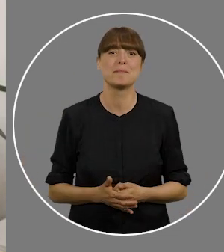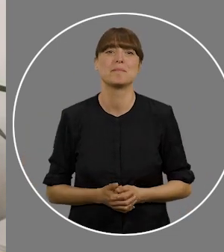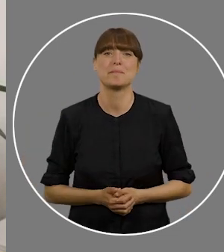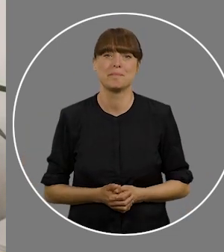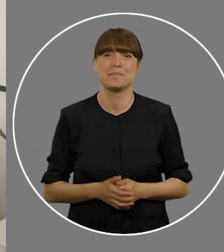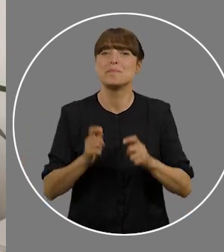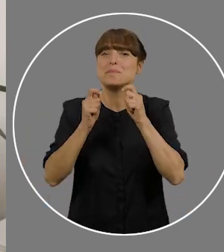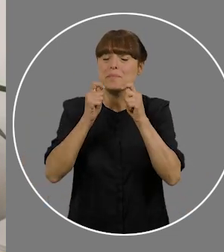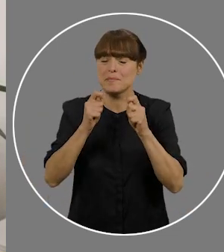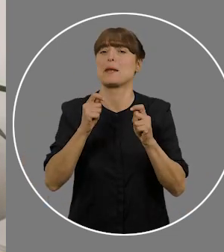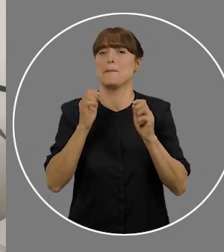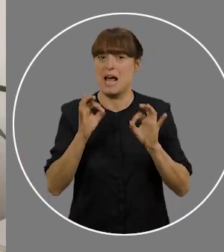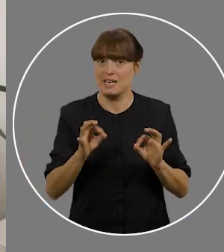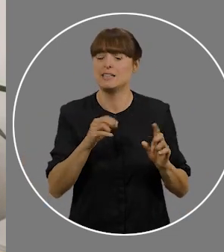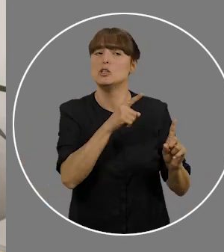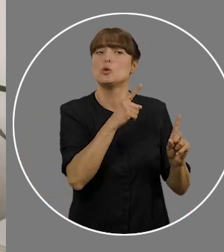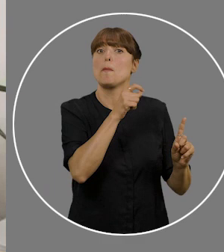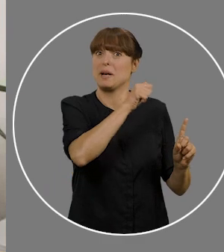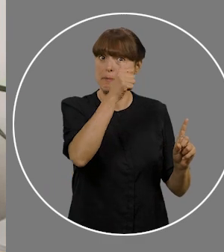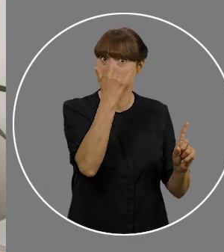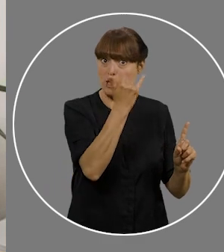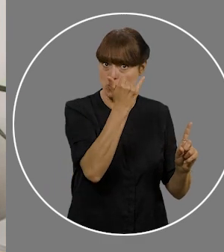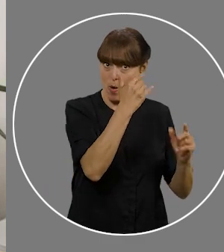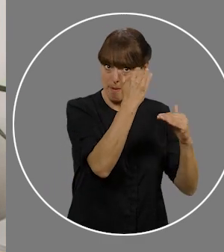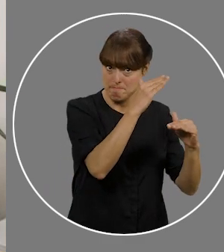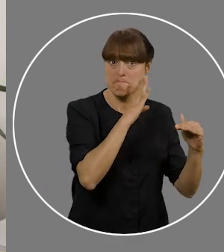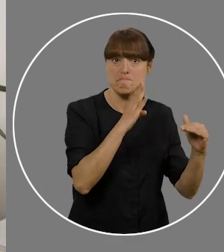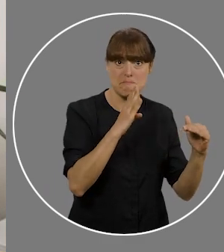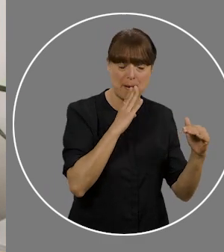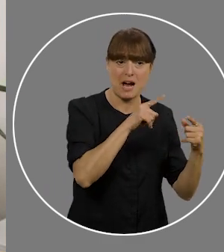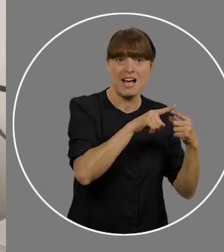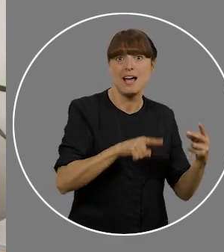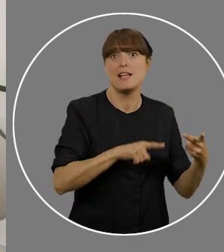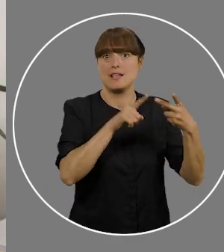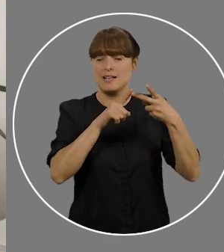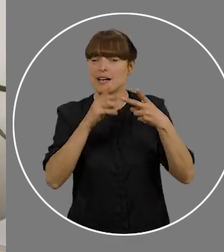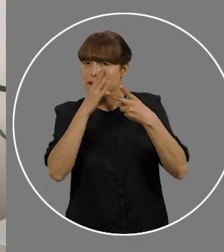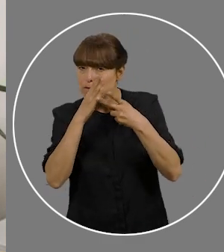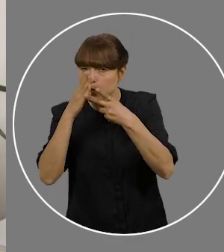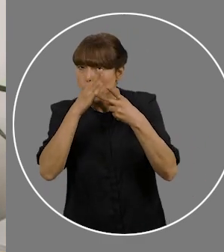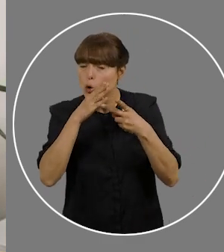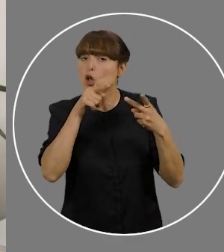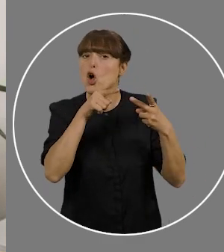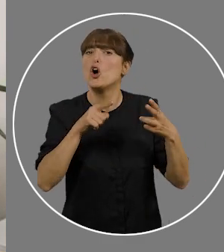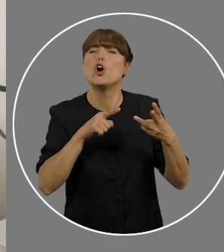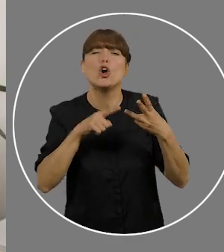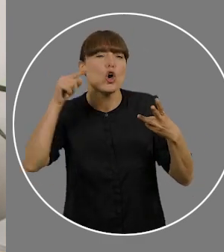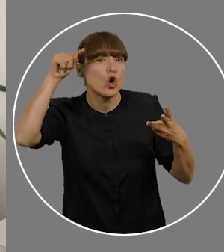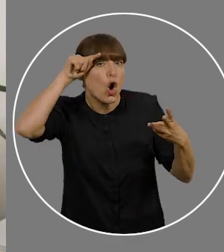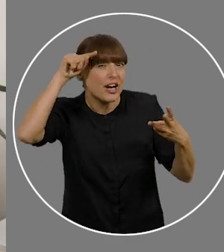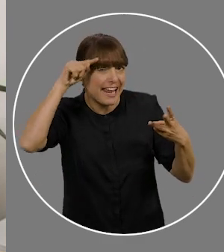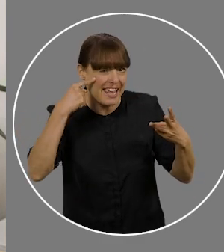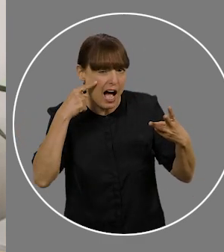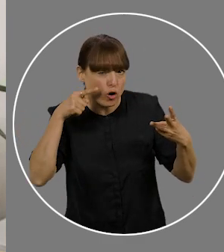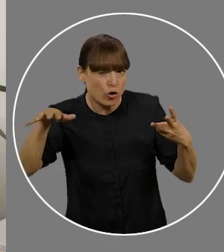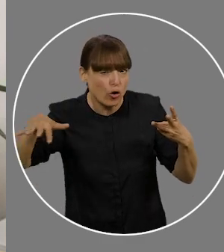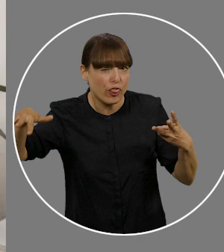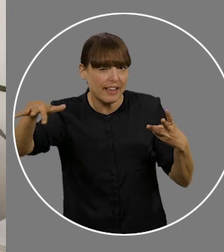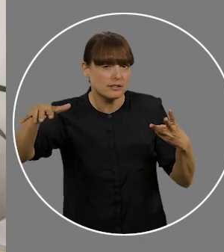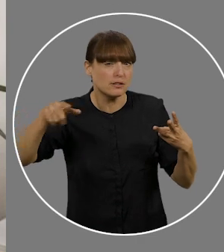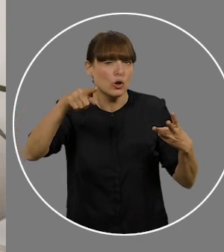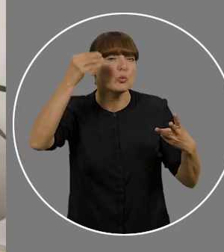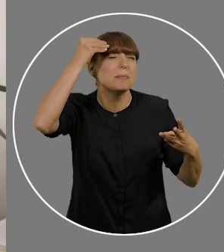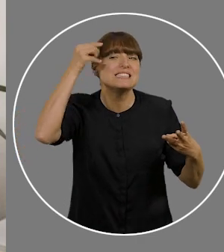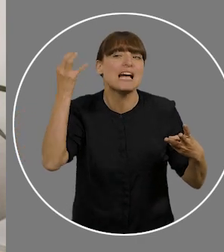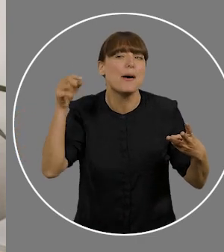trabajar. Claro. Ustedes cuando vinieron, primero estuvo en San Juan Despí, después aquí en el refugio. ¿El pueblo de Cornellá les sonaba como lejos?